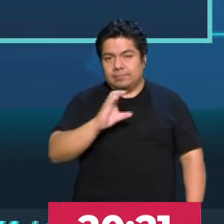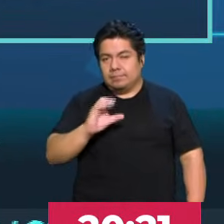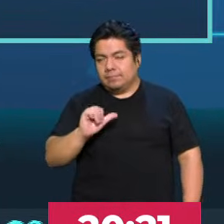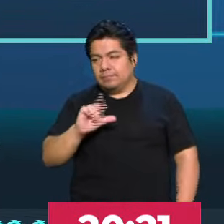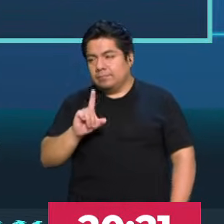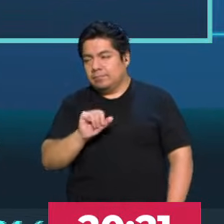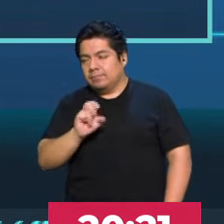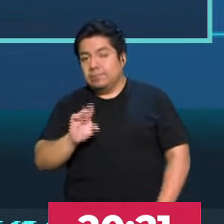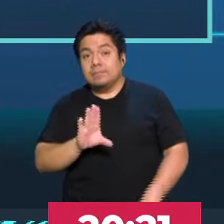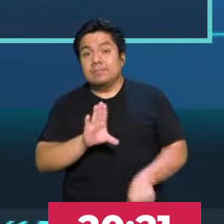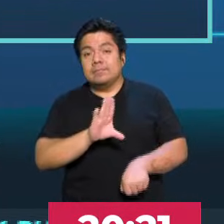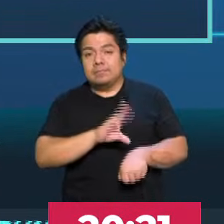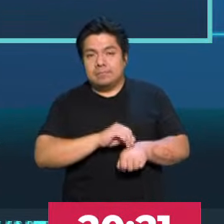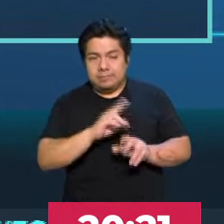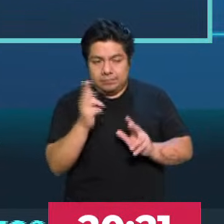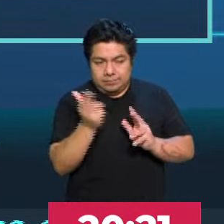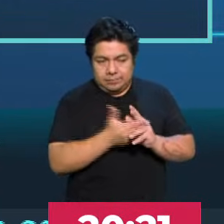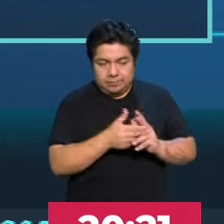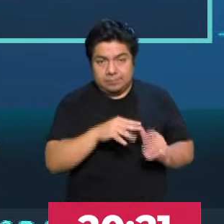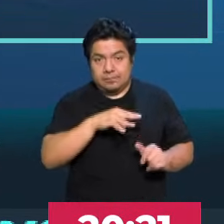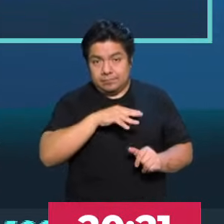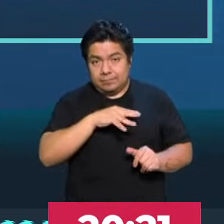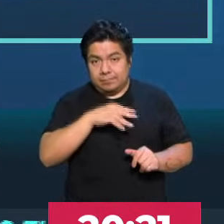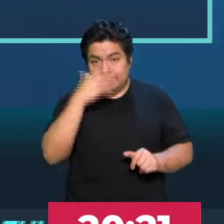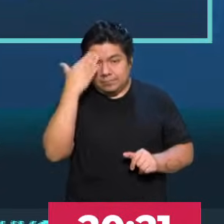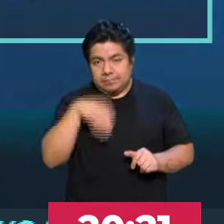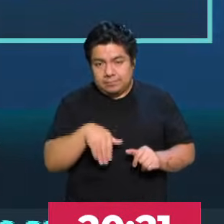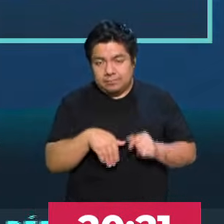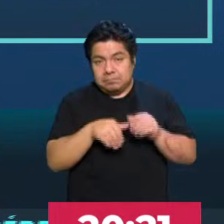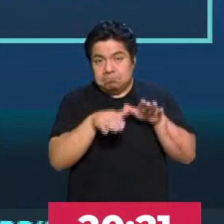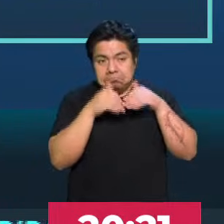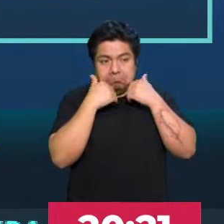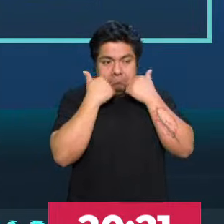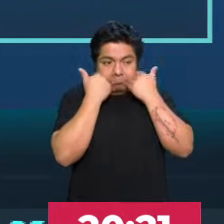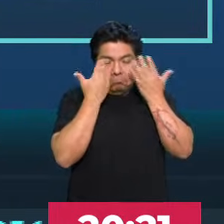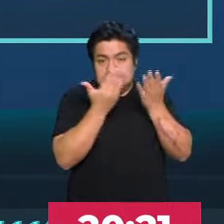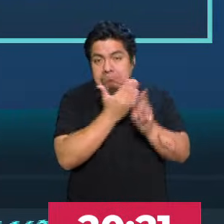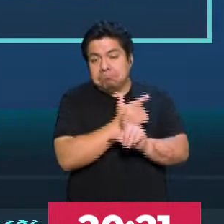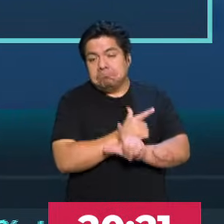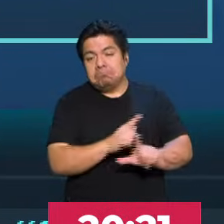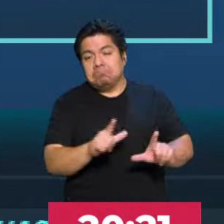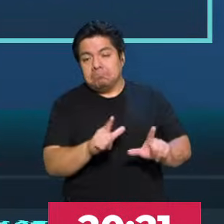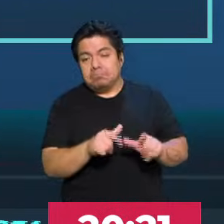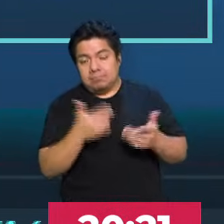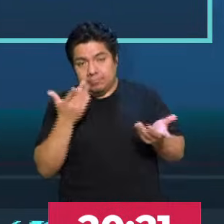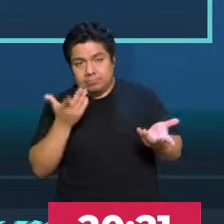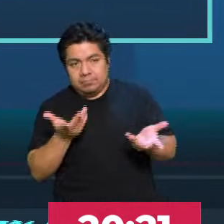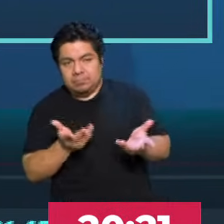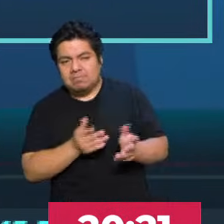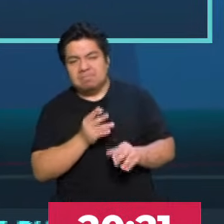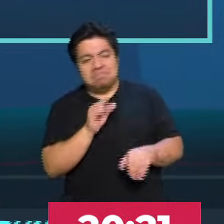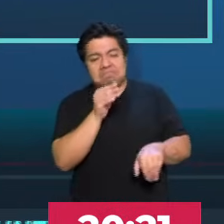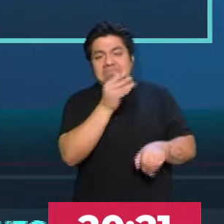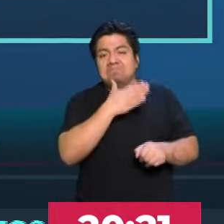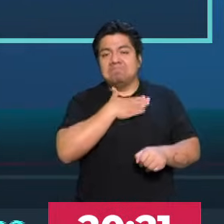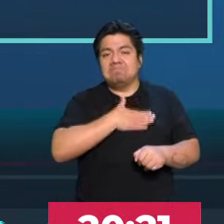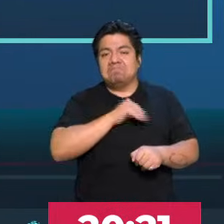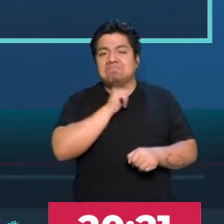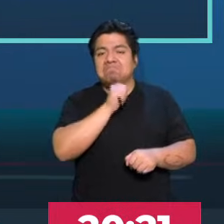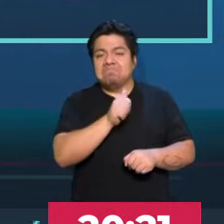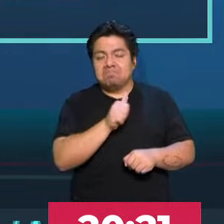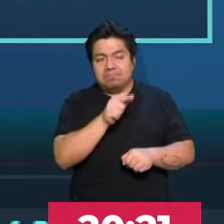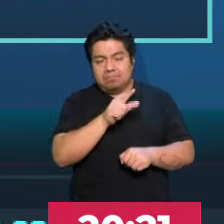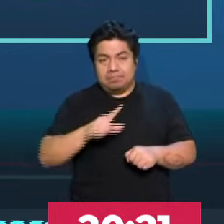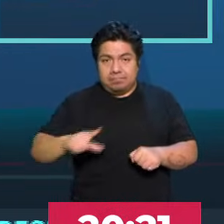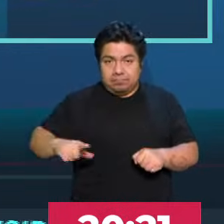matar, es más, la indicación, ¿no? Permiso para hacer lo que quisieran, la impunidad total, porque eso era lo que el